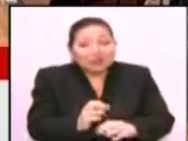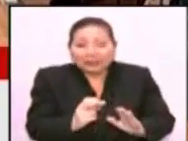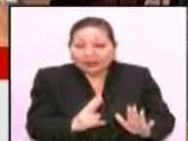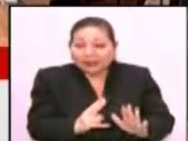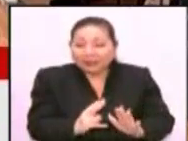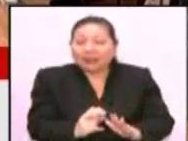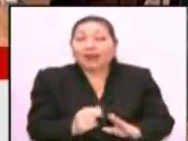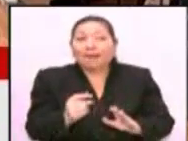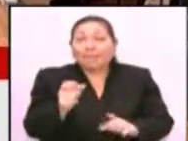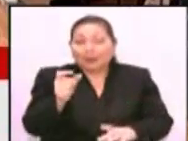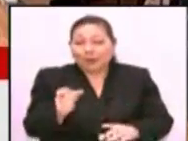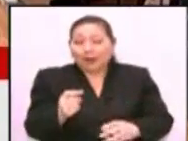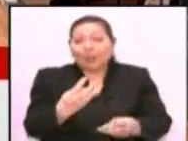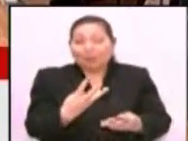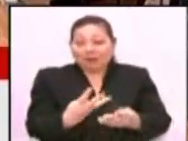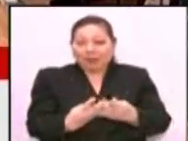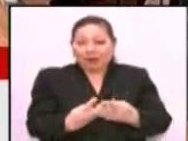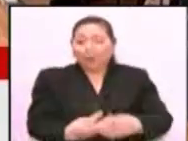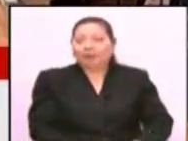7 de cada 10. Pasemos.